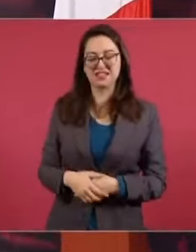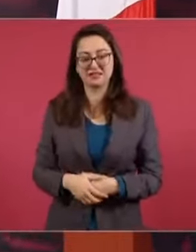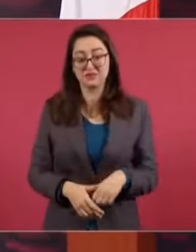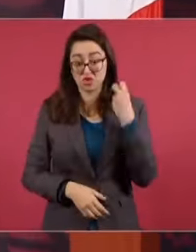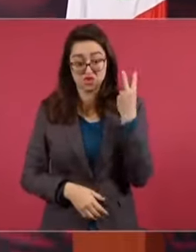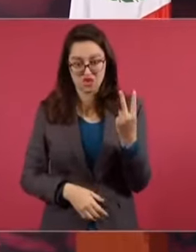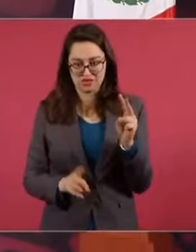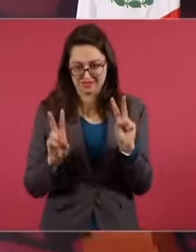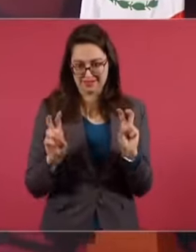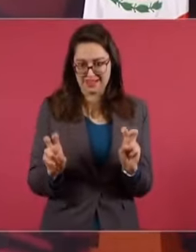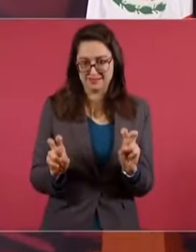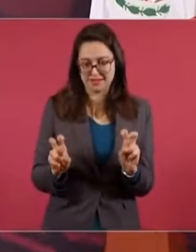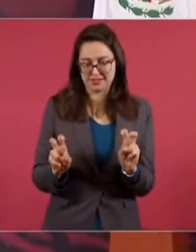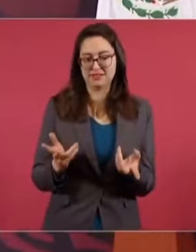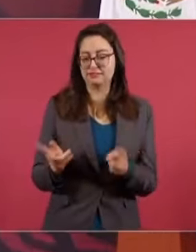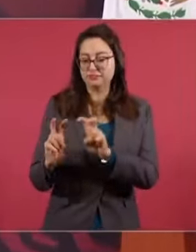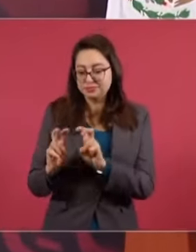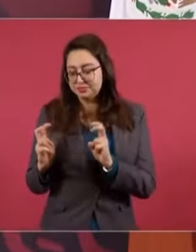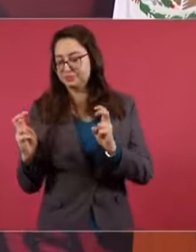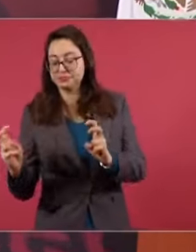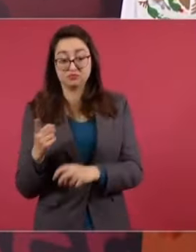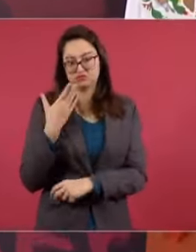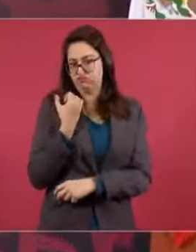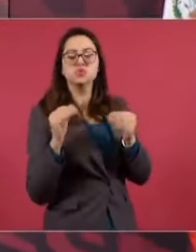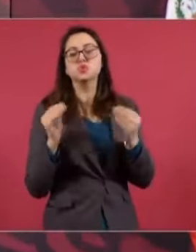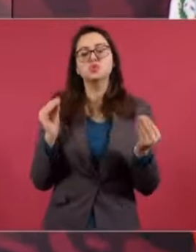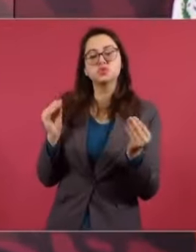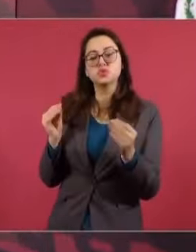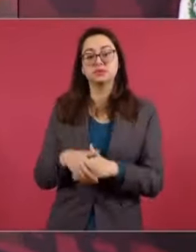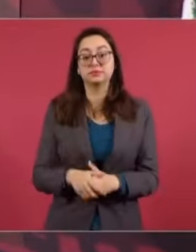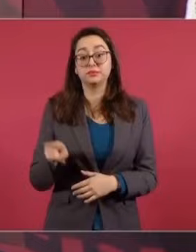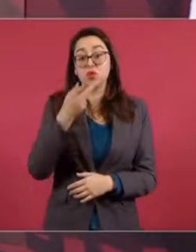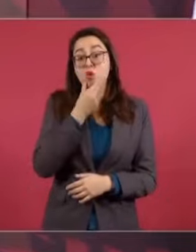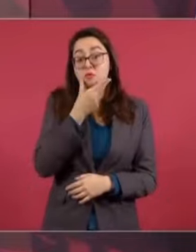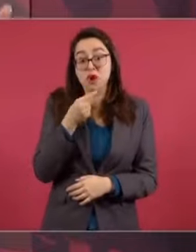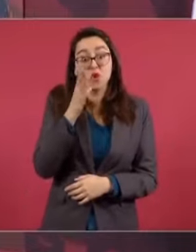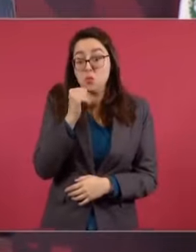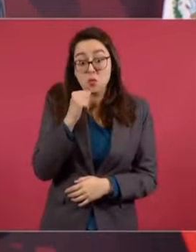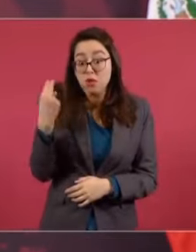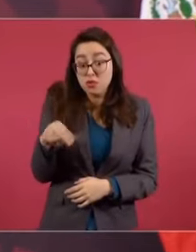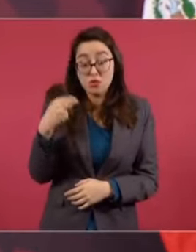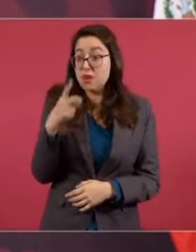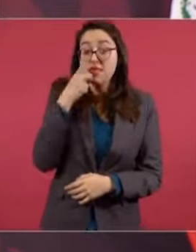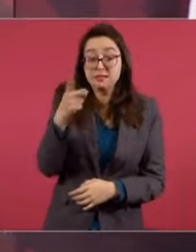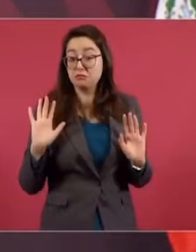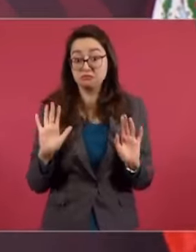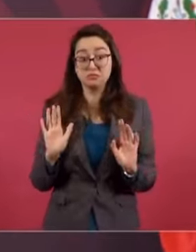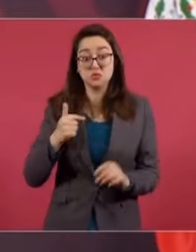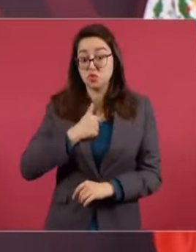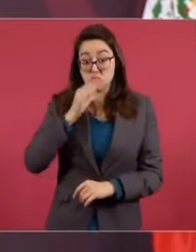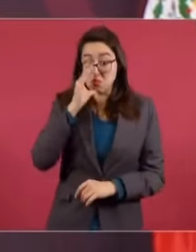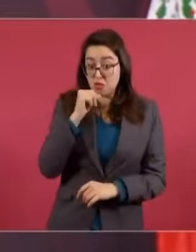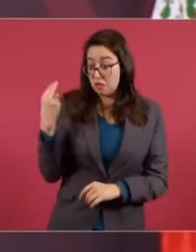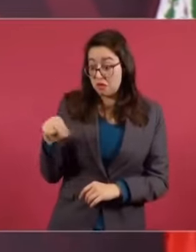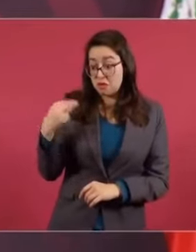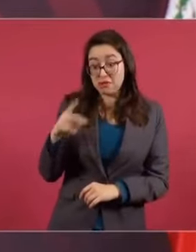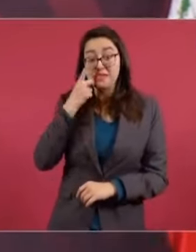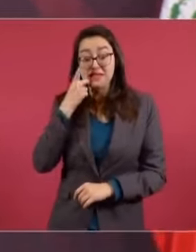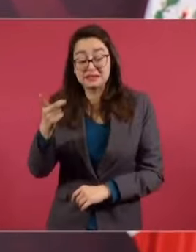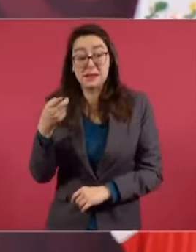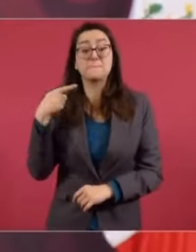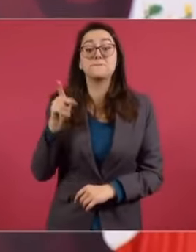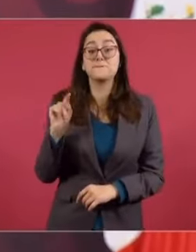temas de los analistas famosos de Televisa. Un señor que no puedo mencionar porque me pueden sancionar, que